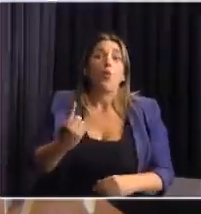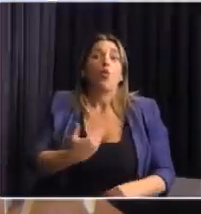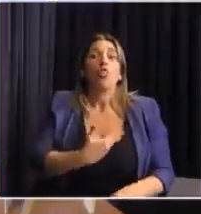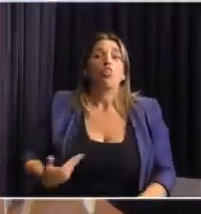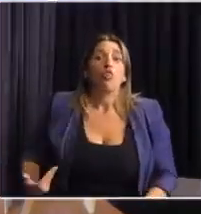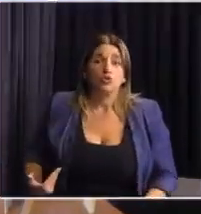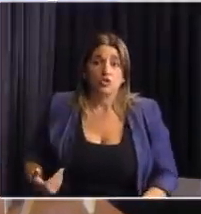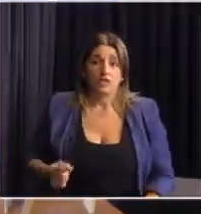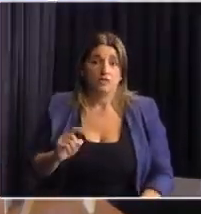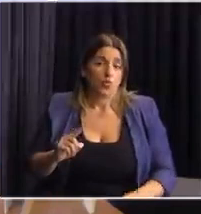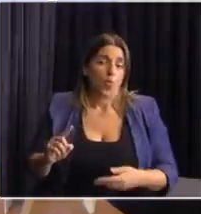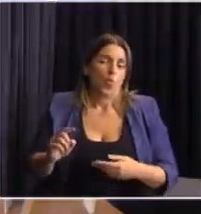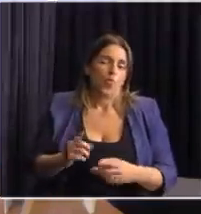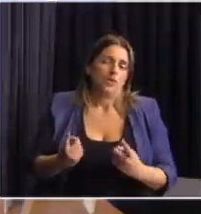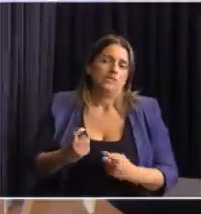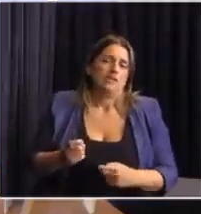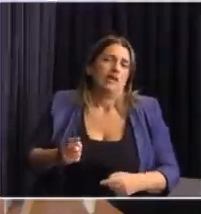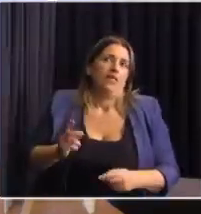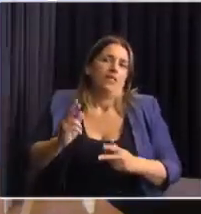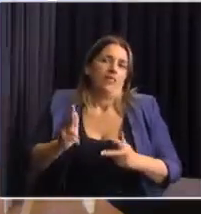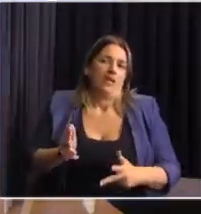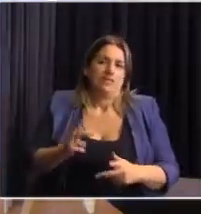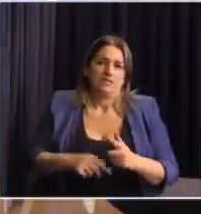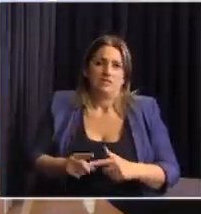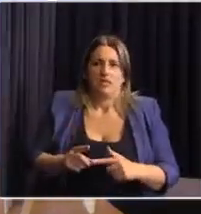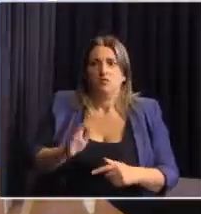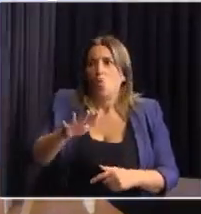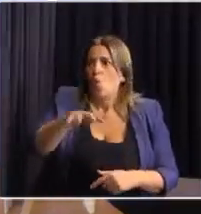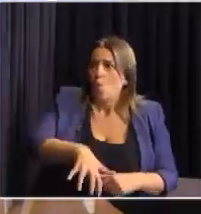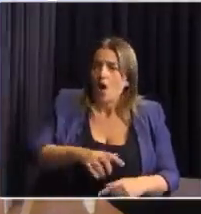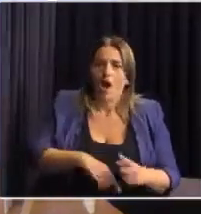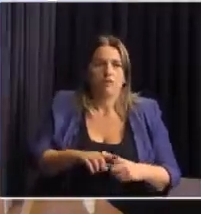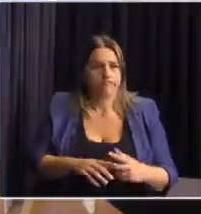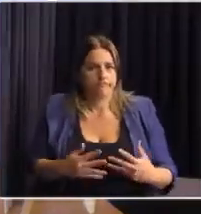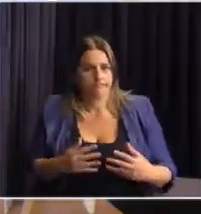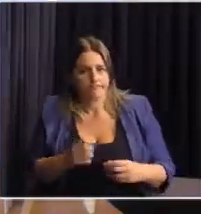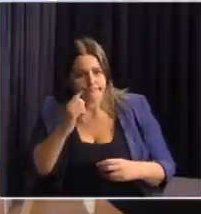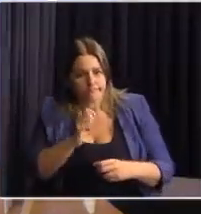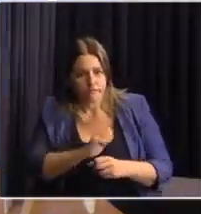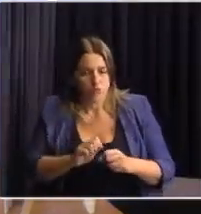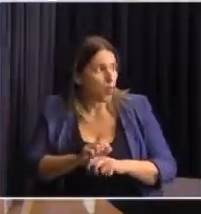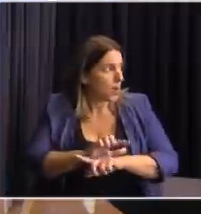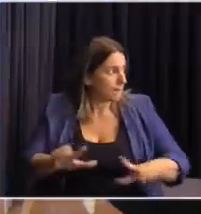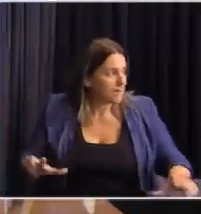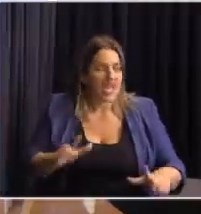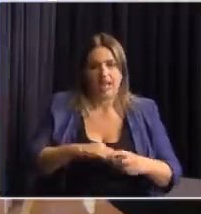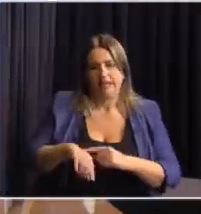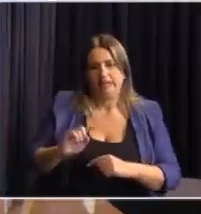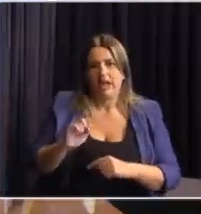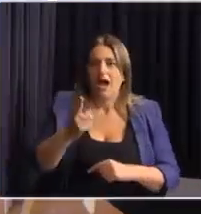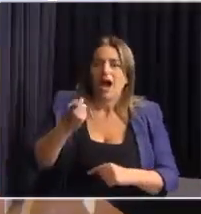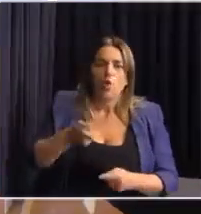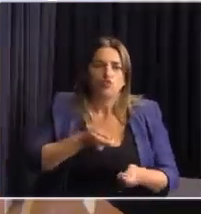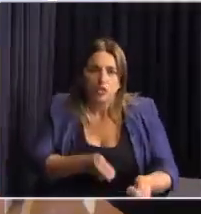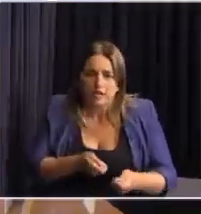propia administración tiene que dar las garantías vinculadas a la seguridad, a lo sanitario, a que estén los auxiliares, a que las